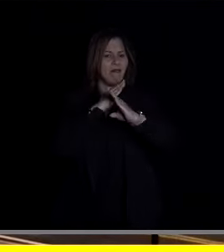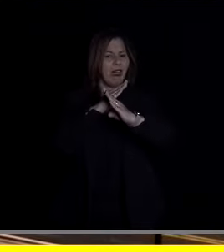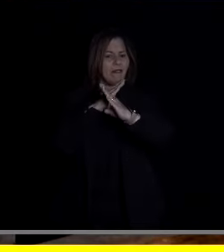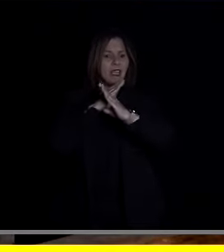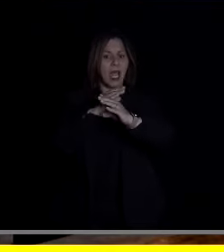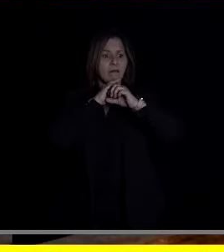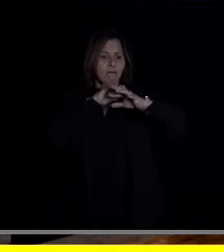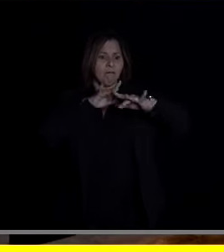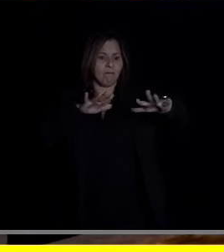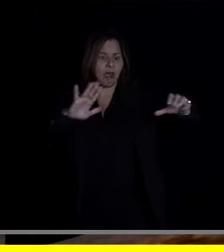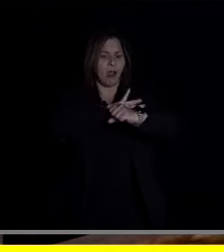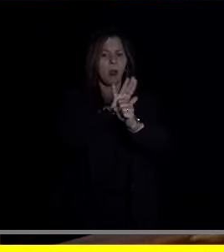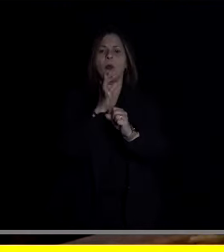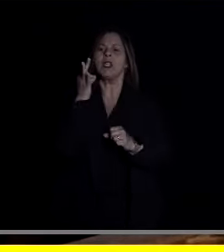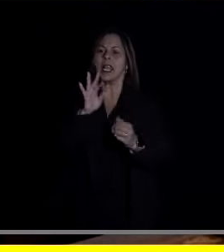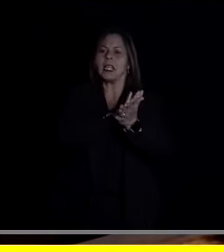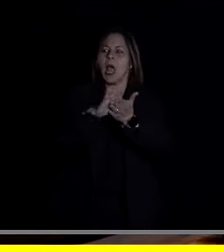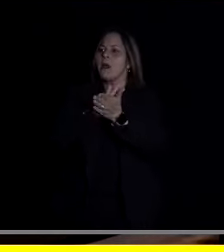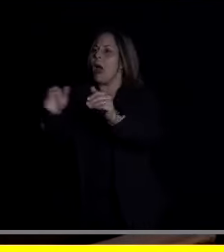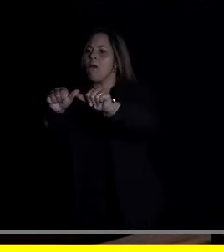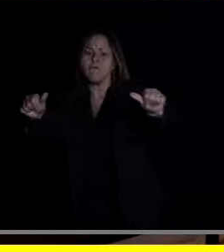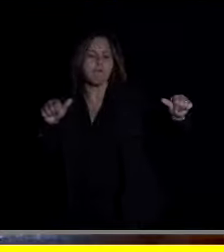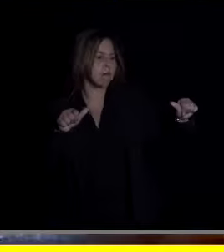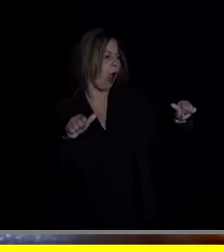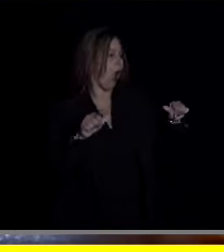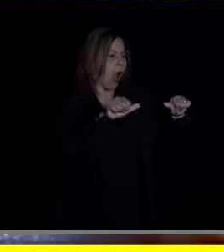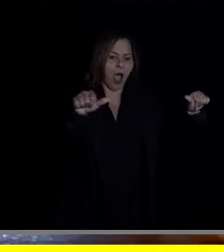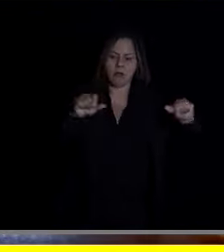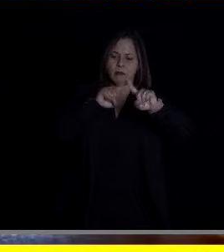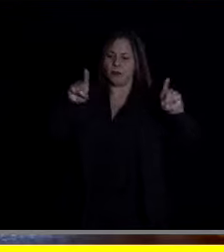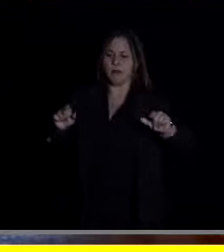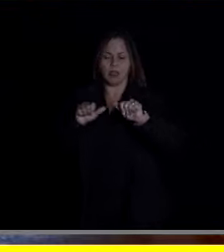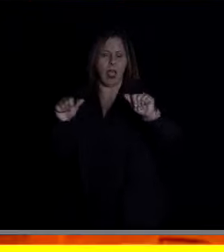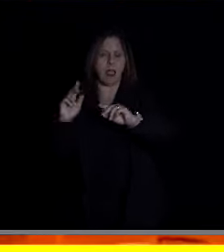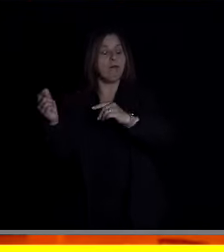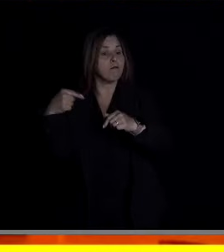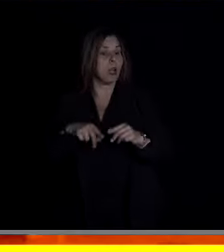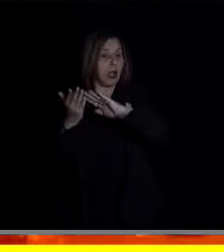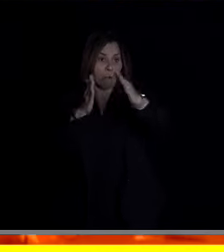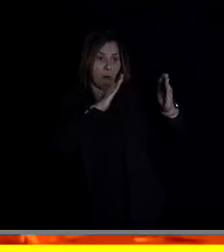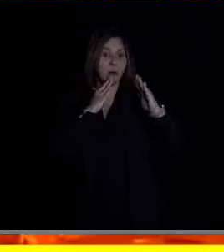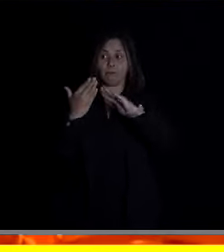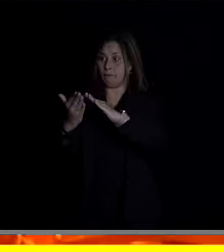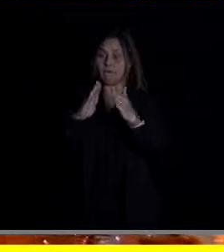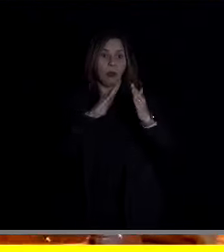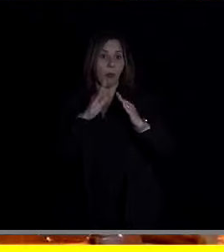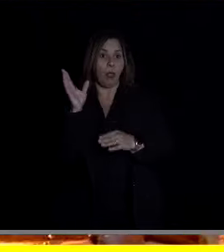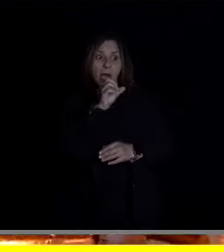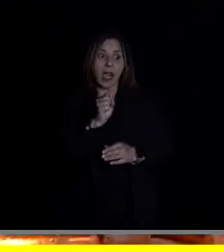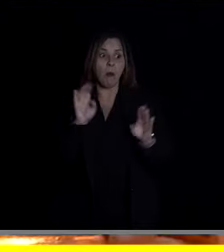COVID-19. Se limpiaron y desinfectaron áreas públicas y de mayor circulación de personas a través de toda la ciudad. Se